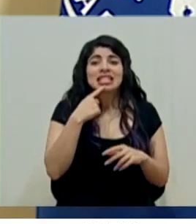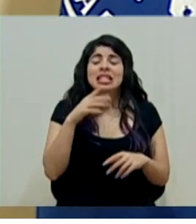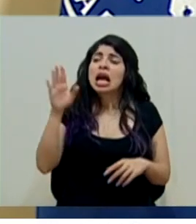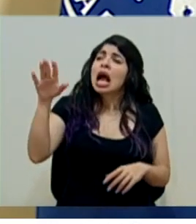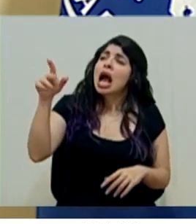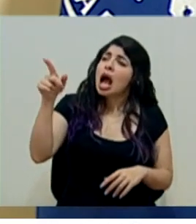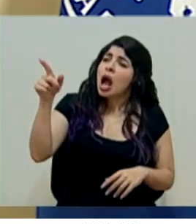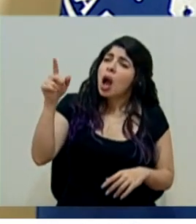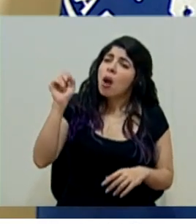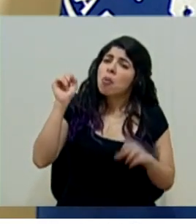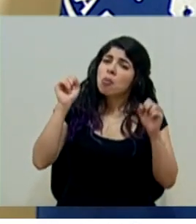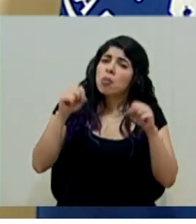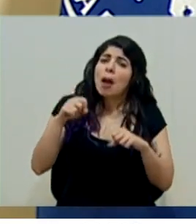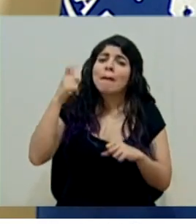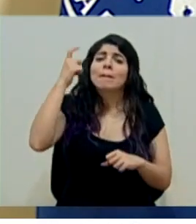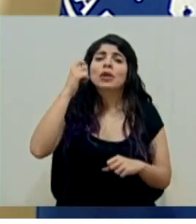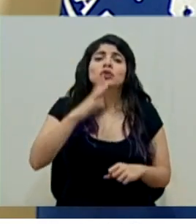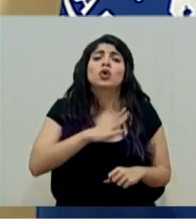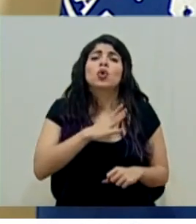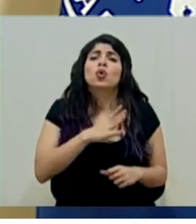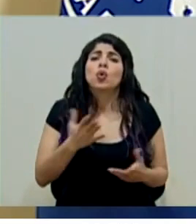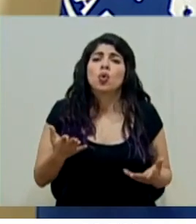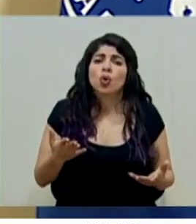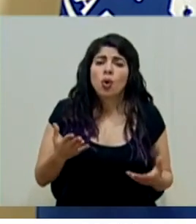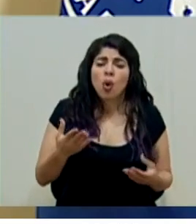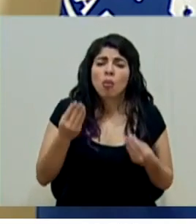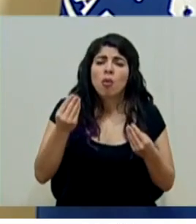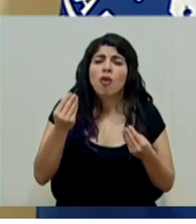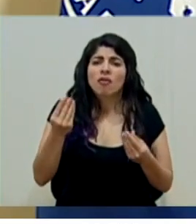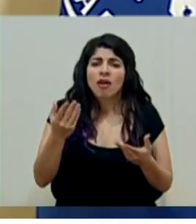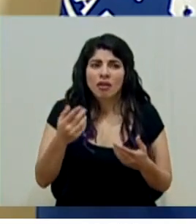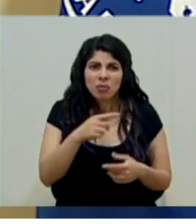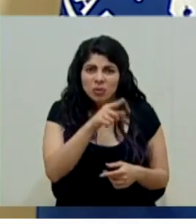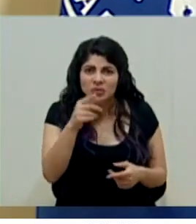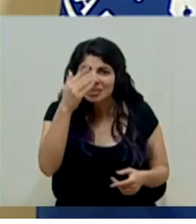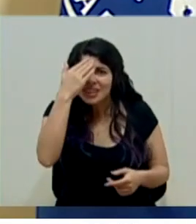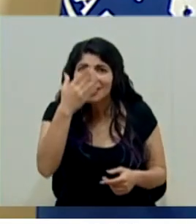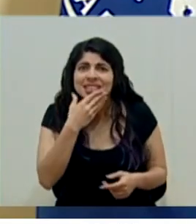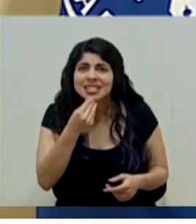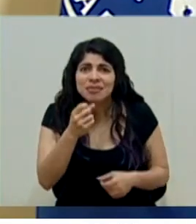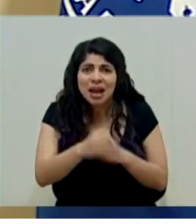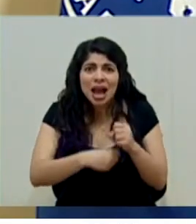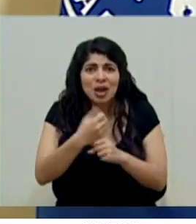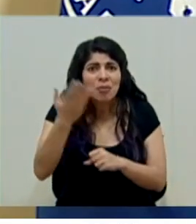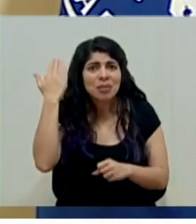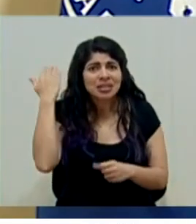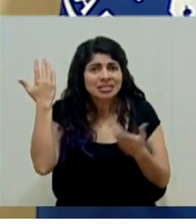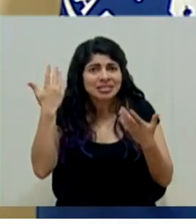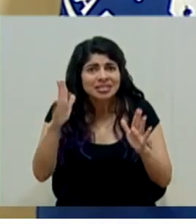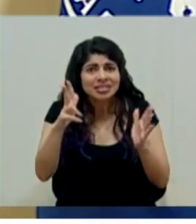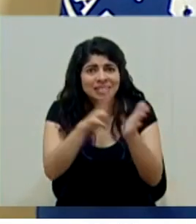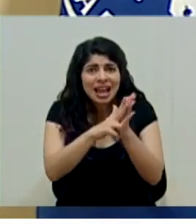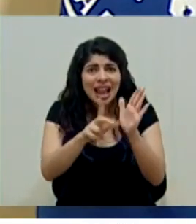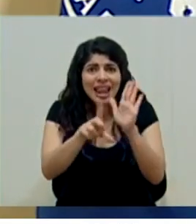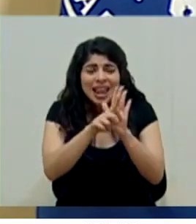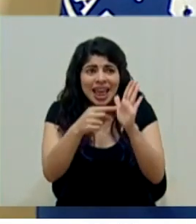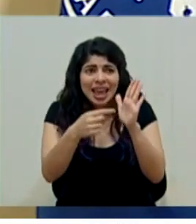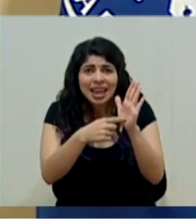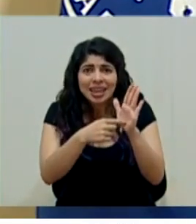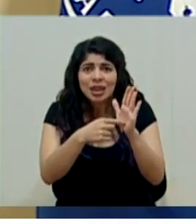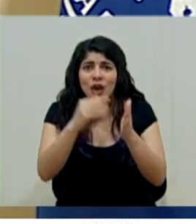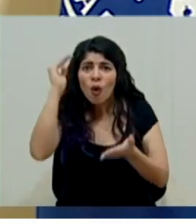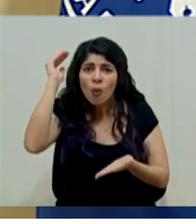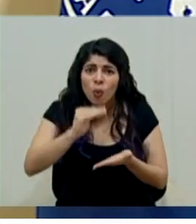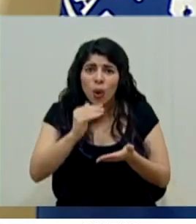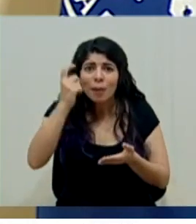a las pensiones de lujo, que es una barbaridad. Ustedes mismos saben que en diciembre del año pasado pasamos una ley en materia de